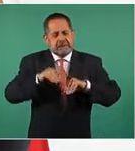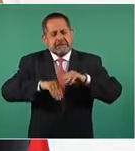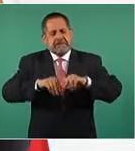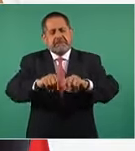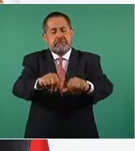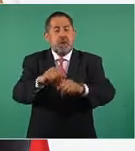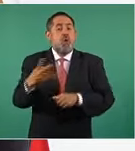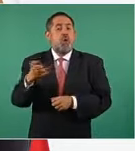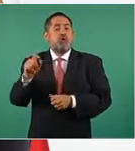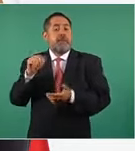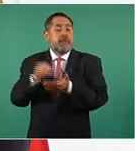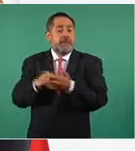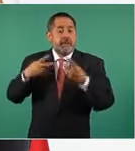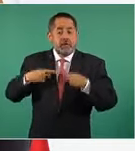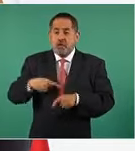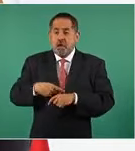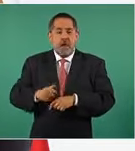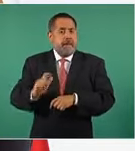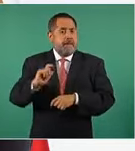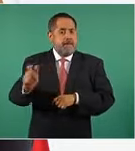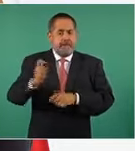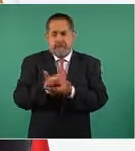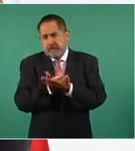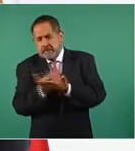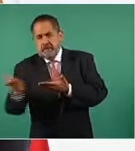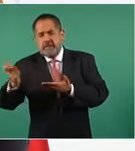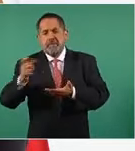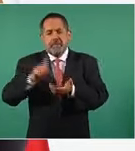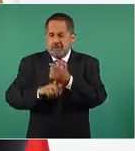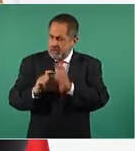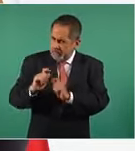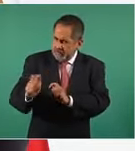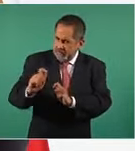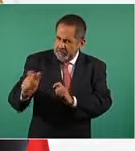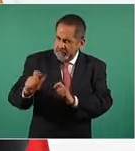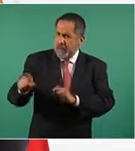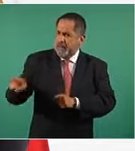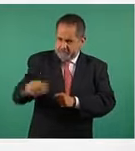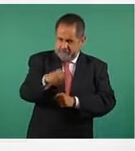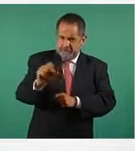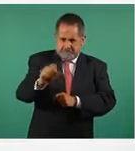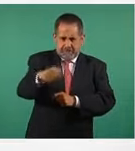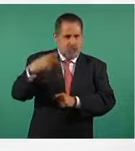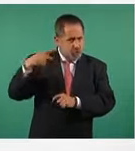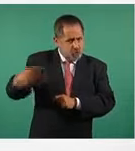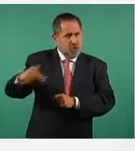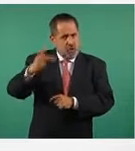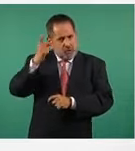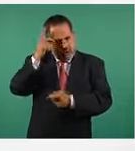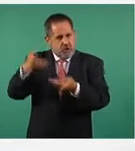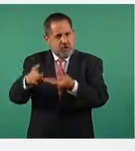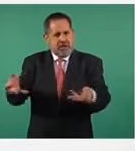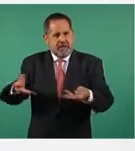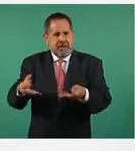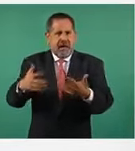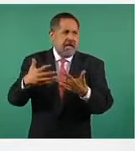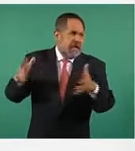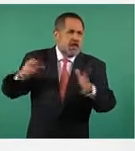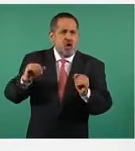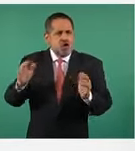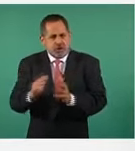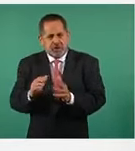reciben un jornal para cultivar sus parcelas, sean pequeños propietarios